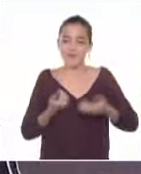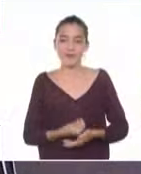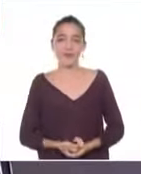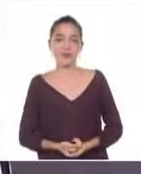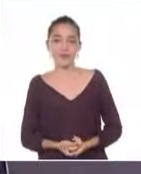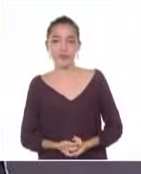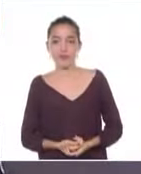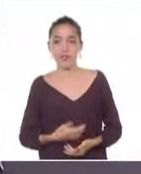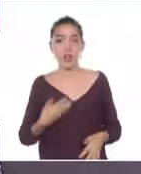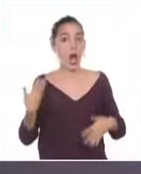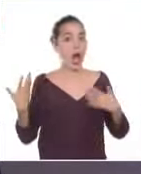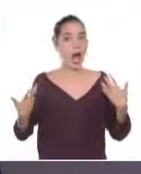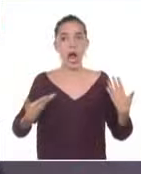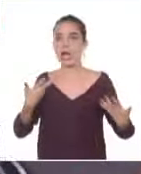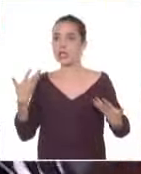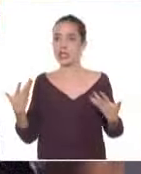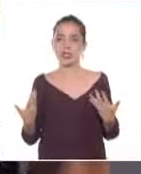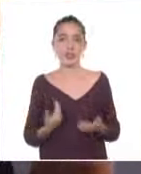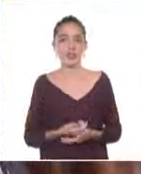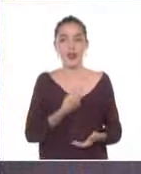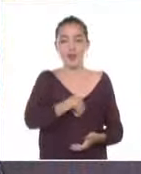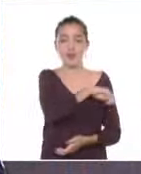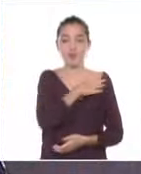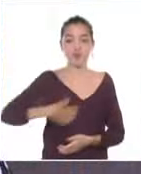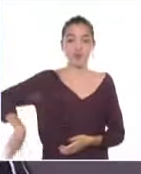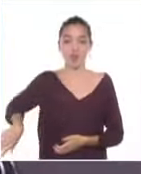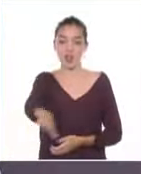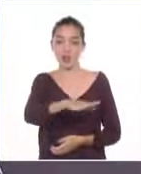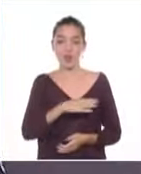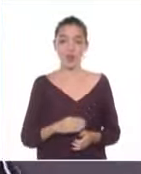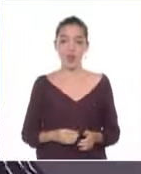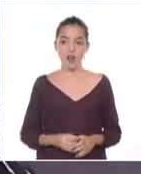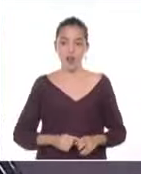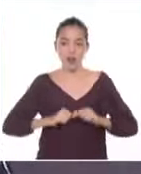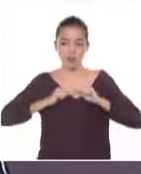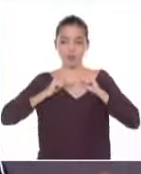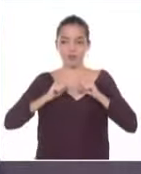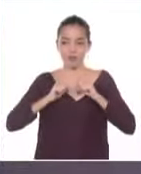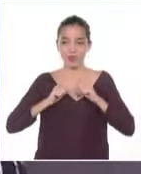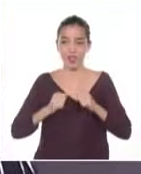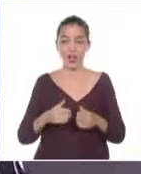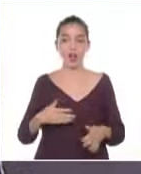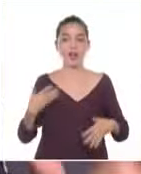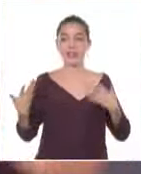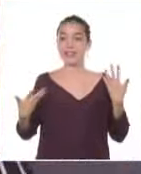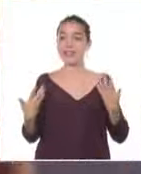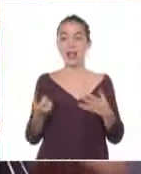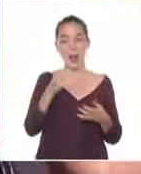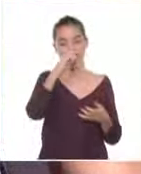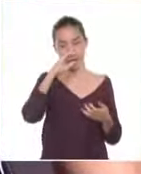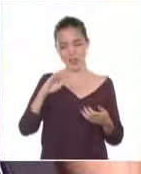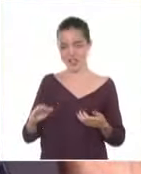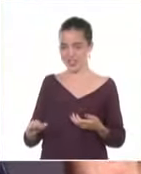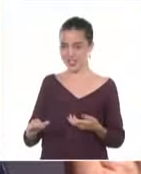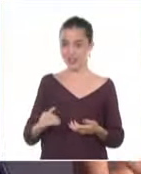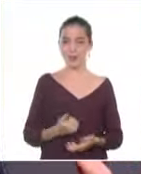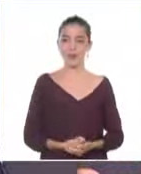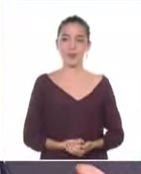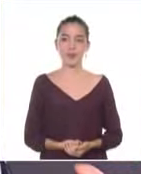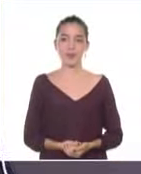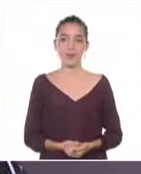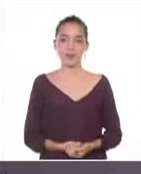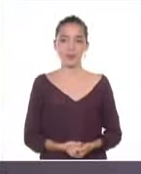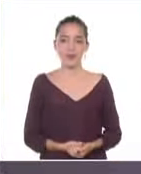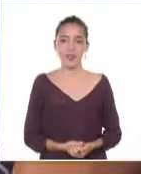actividades se refieren para la población y sobre todo el impacto que ha traído estas actividades para los niños, porque hoy nos hemos quedado maravillados con